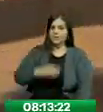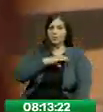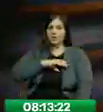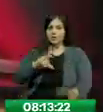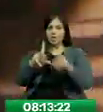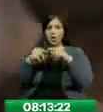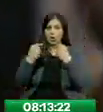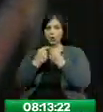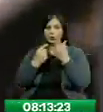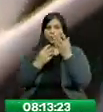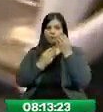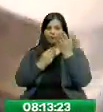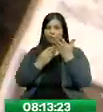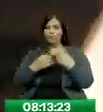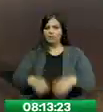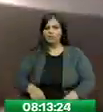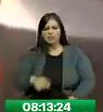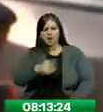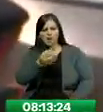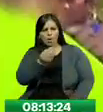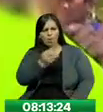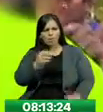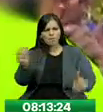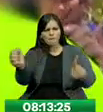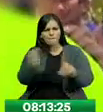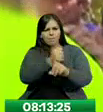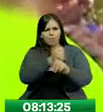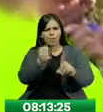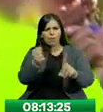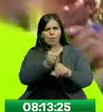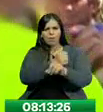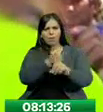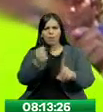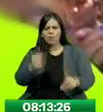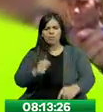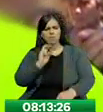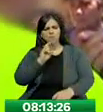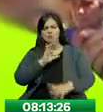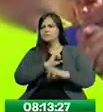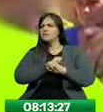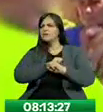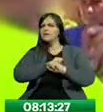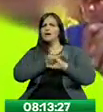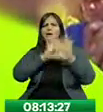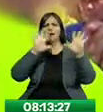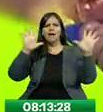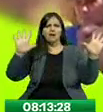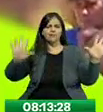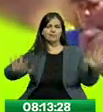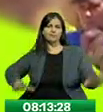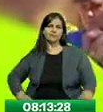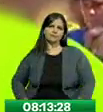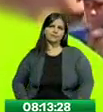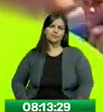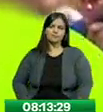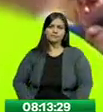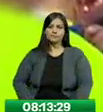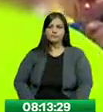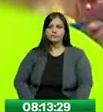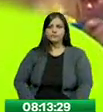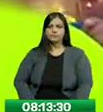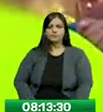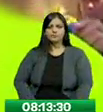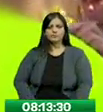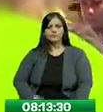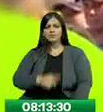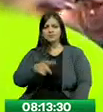sido golpeado. Físicamente se puede apreciar livideces. Las livideces son el producto de la iniciación de la descomposición de